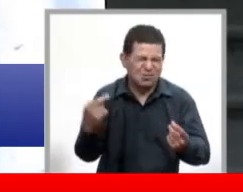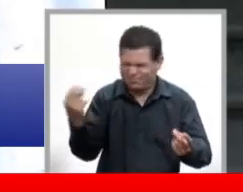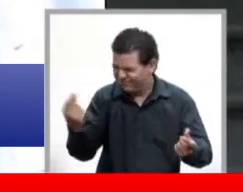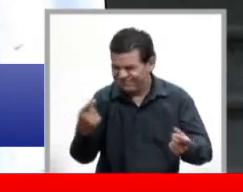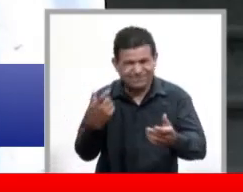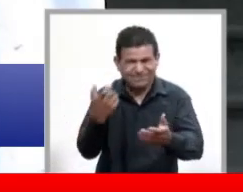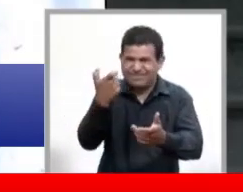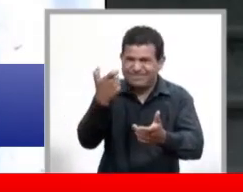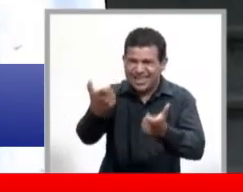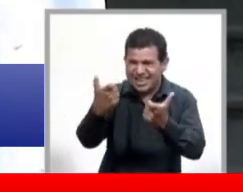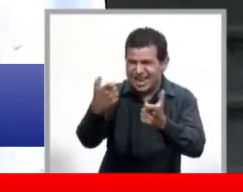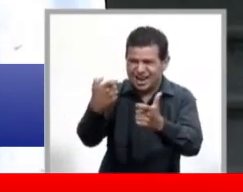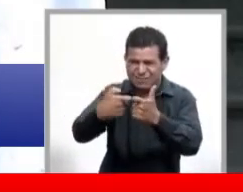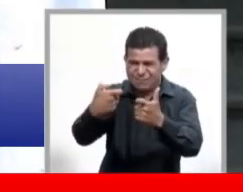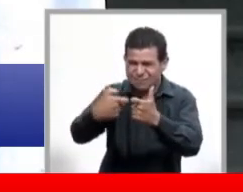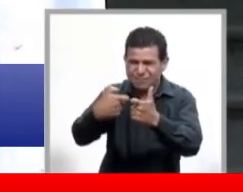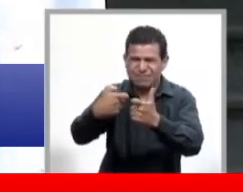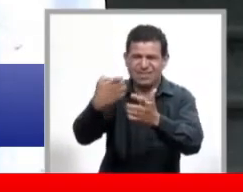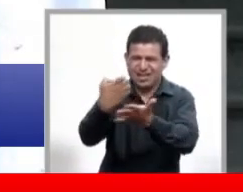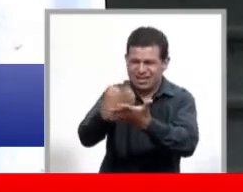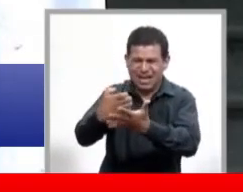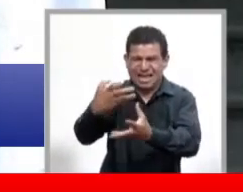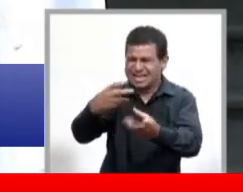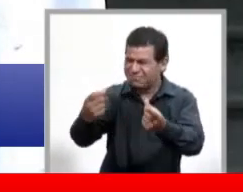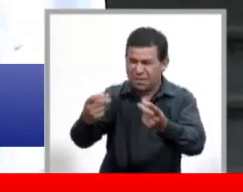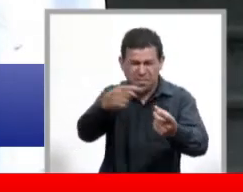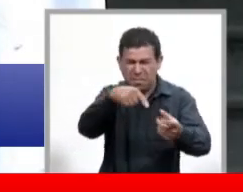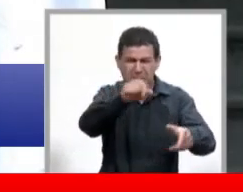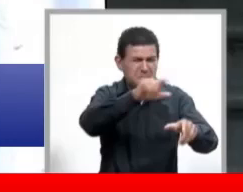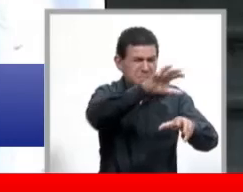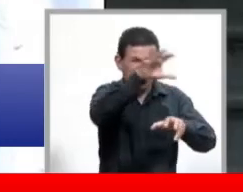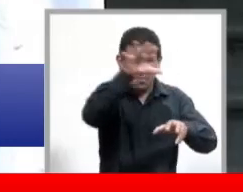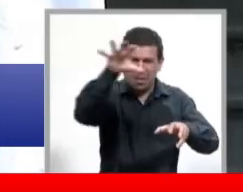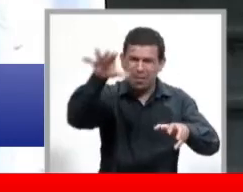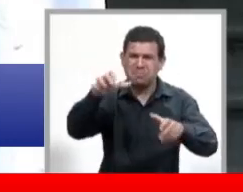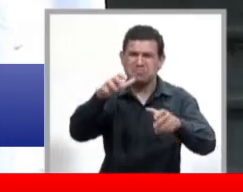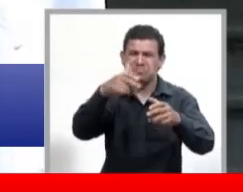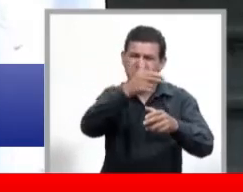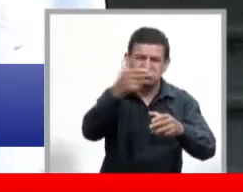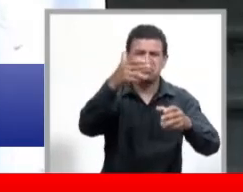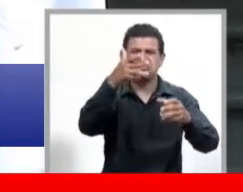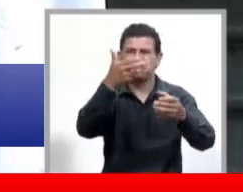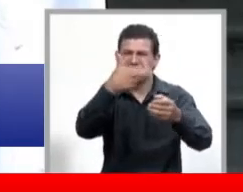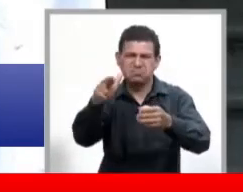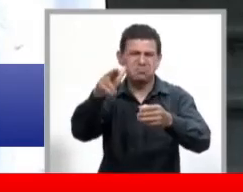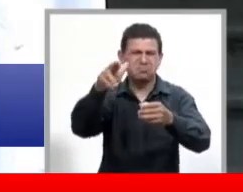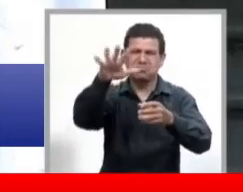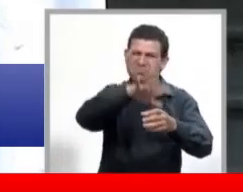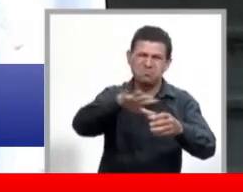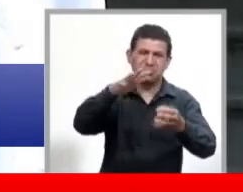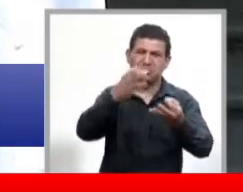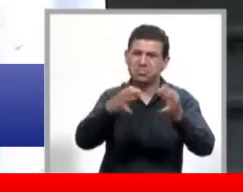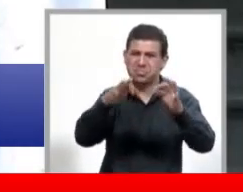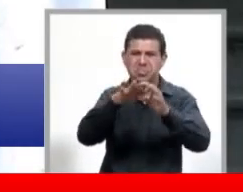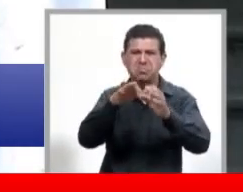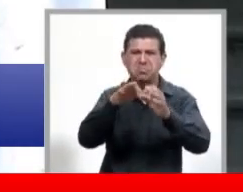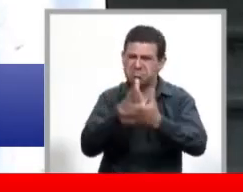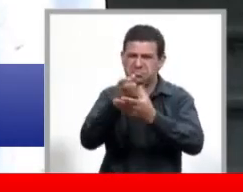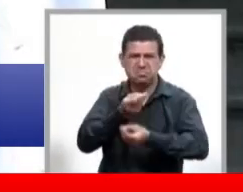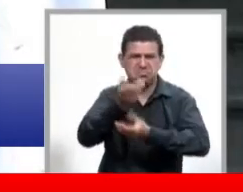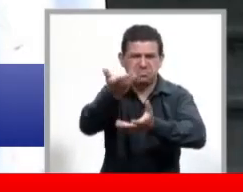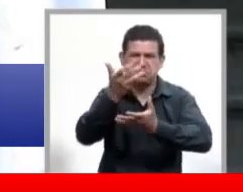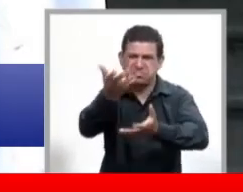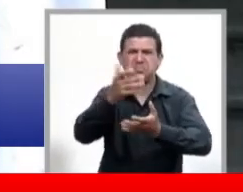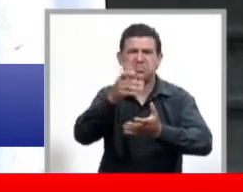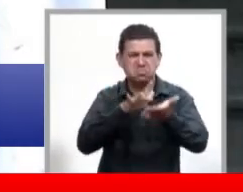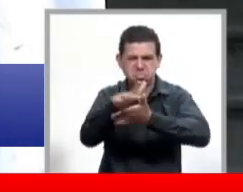economía en los sectores que más sensible reaccionan. Y el sector más rápido para poder